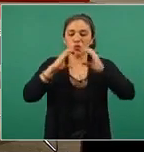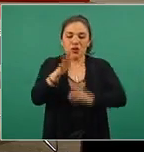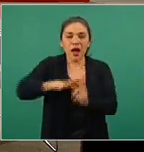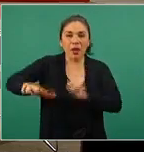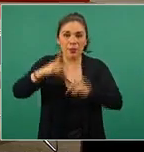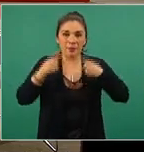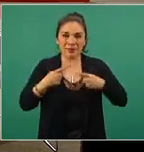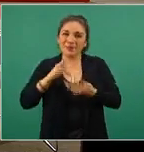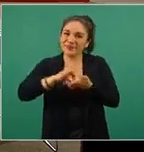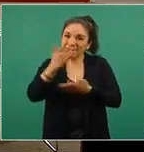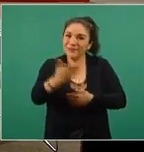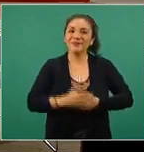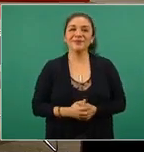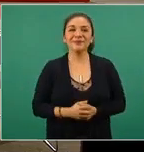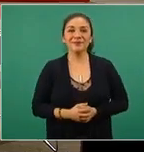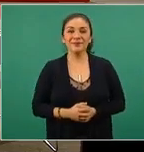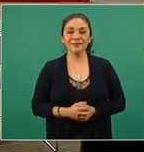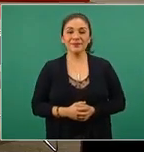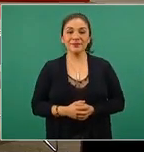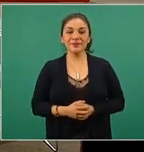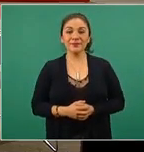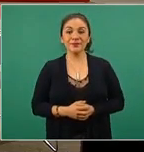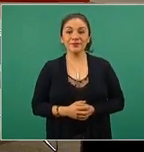gracias, Ricardo.